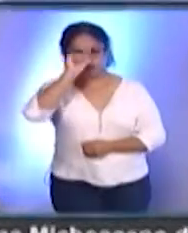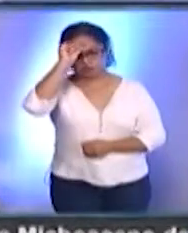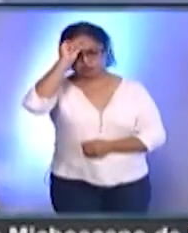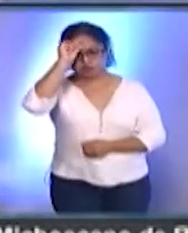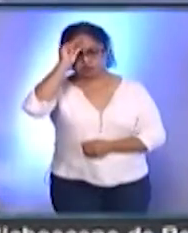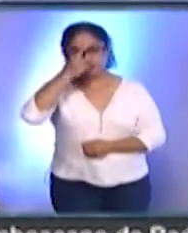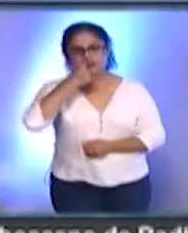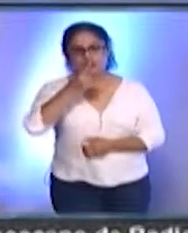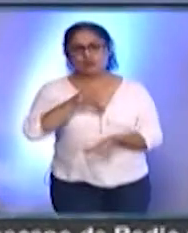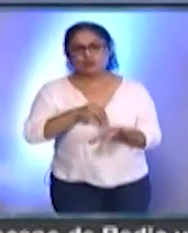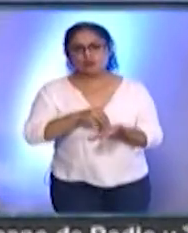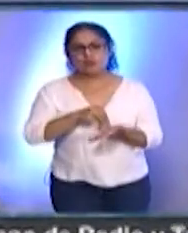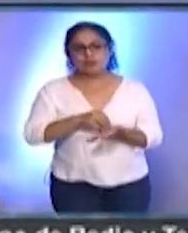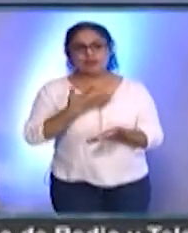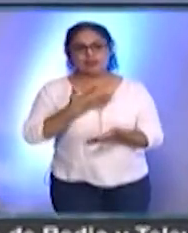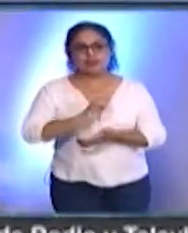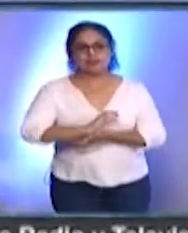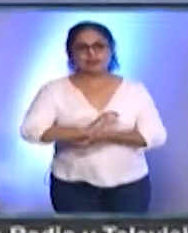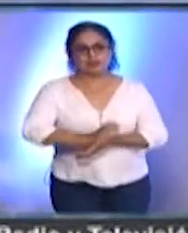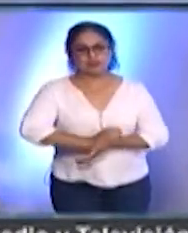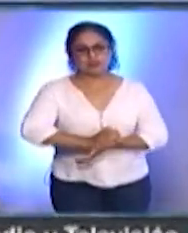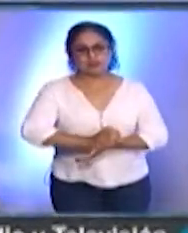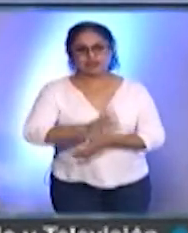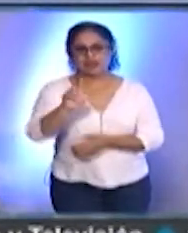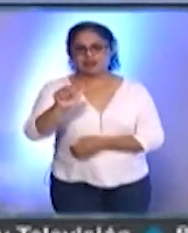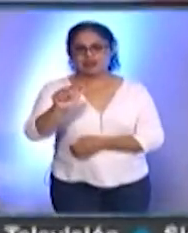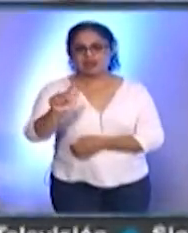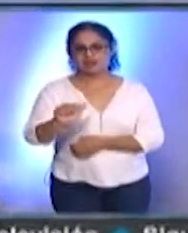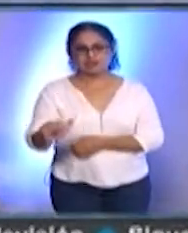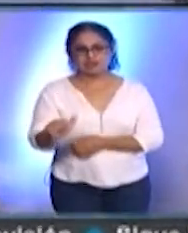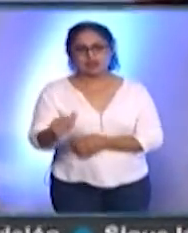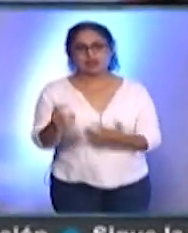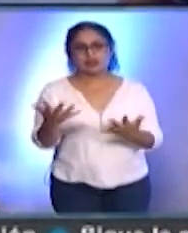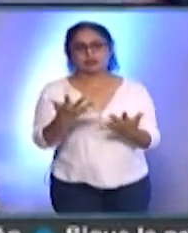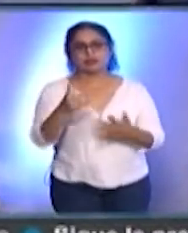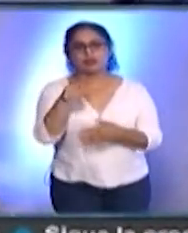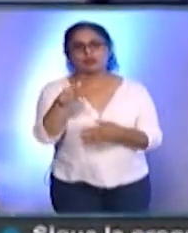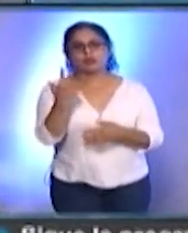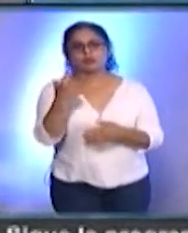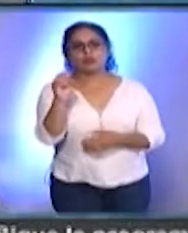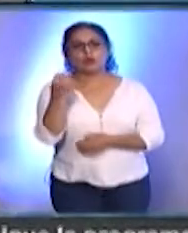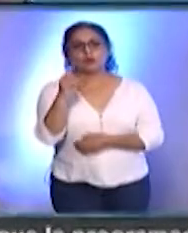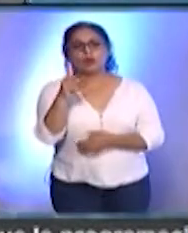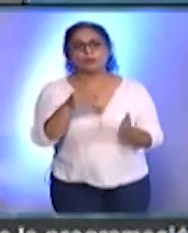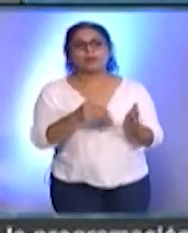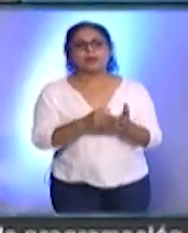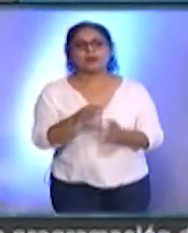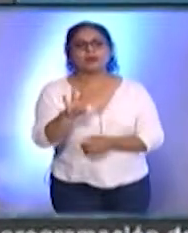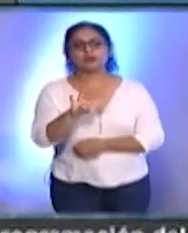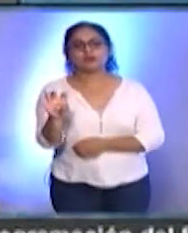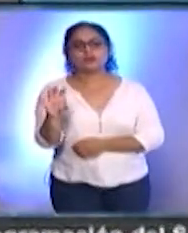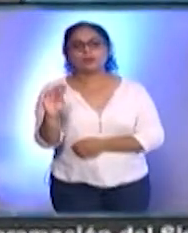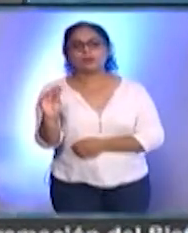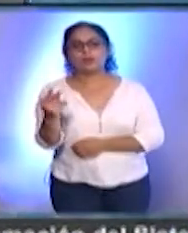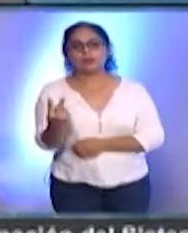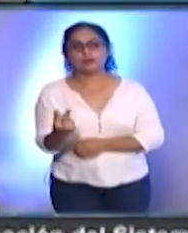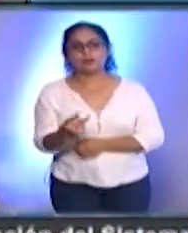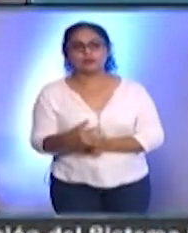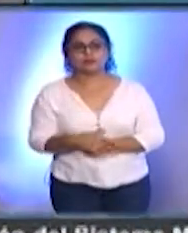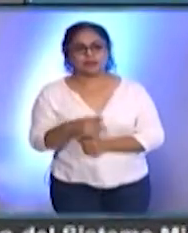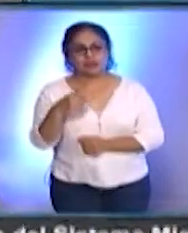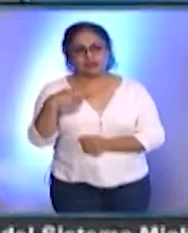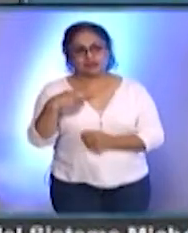hechos discriminatorios y racistas a pesar de la lucha ejercida ese 12 de octubre de 1492. Los patrones